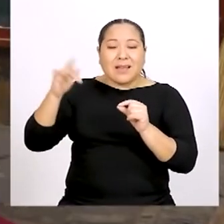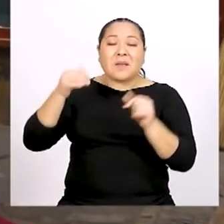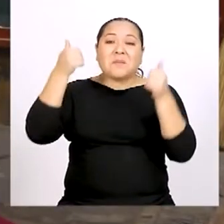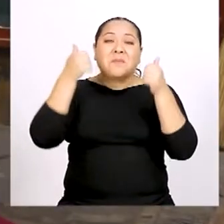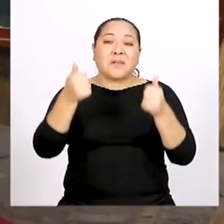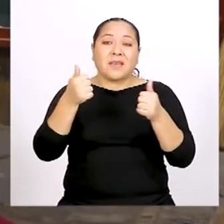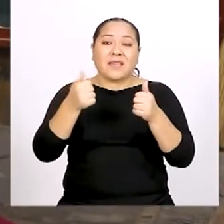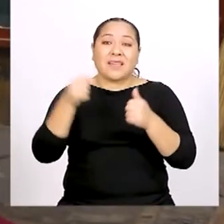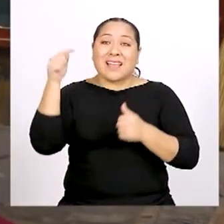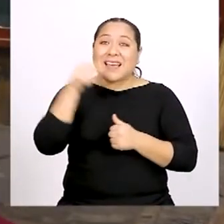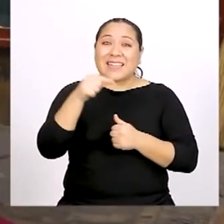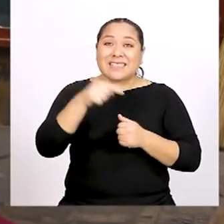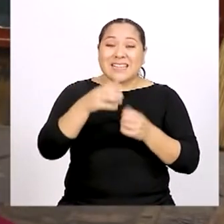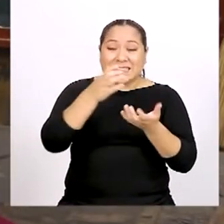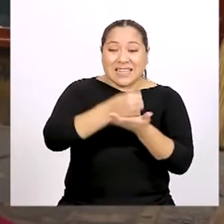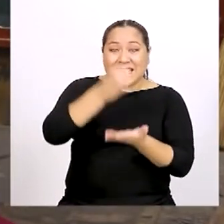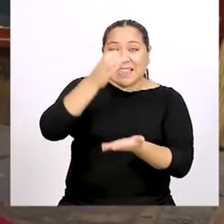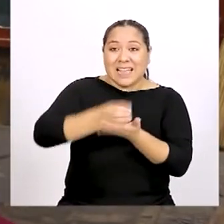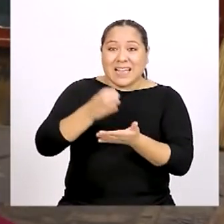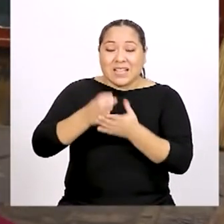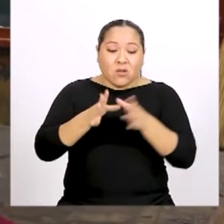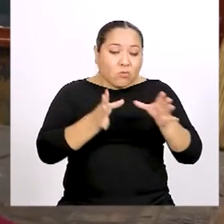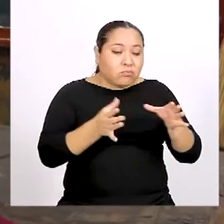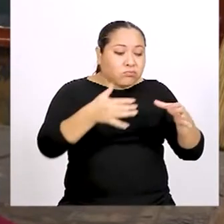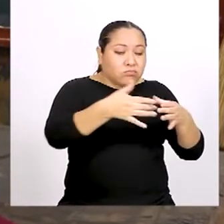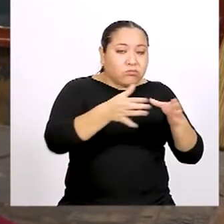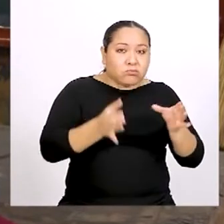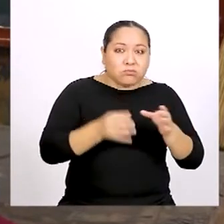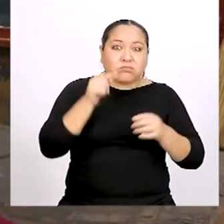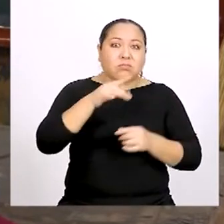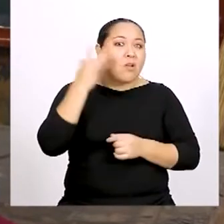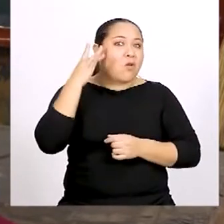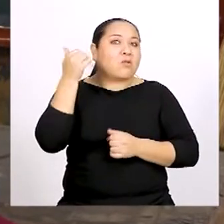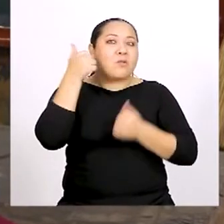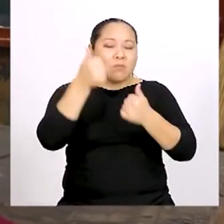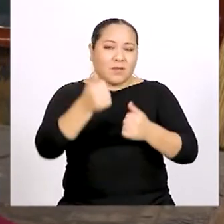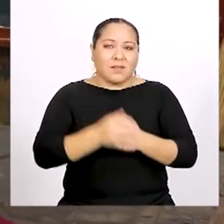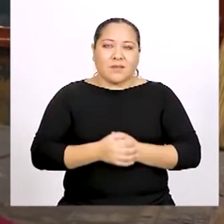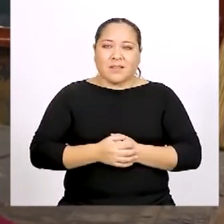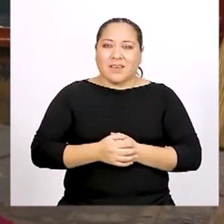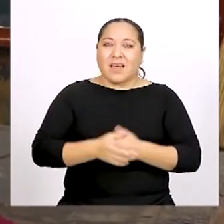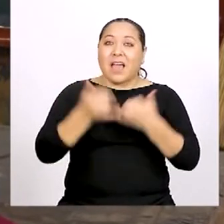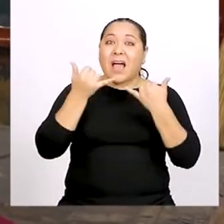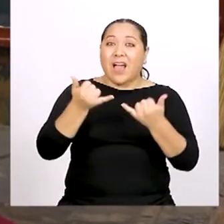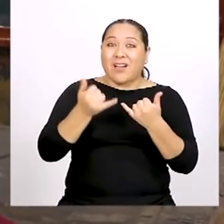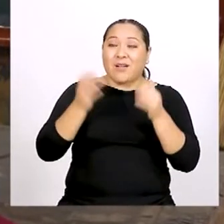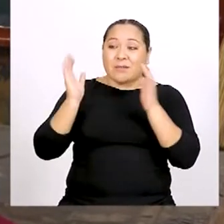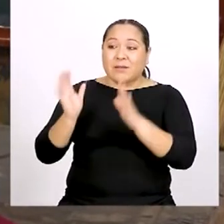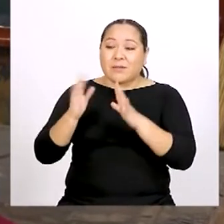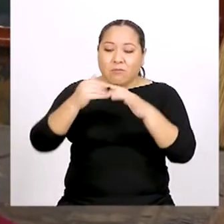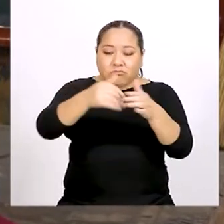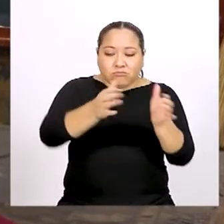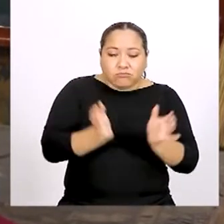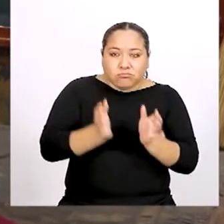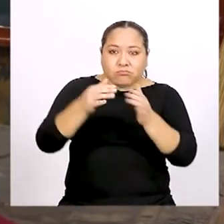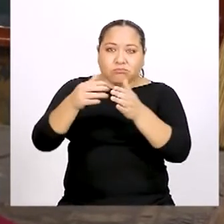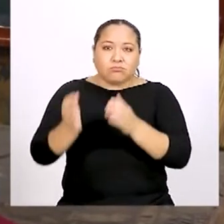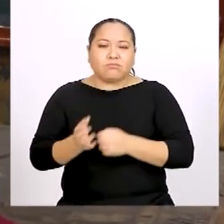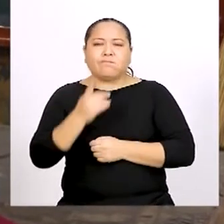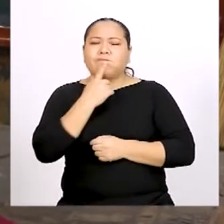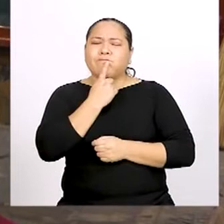agudo! ¡Bien! Estas latas y estos envases de plástico suenan bien. Entonces, vamos a armar nuestros